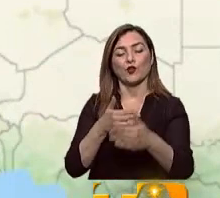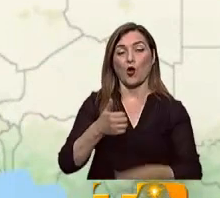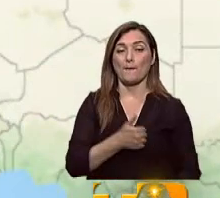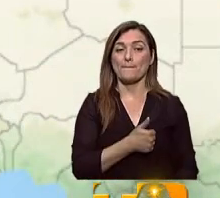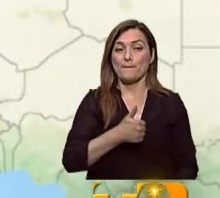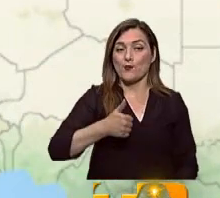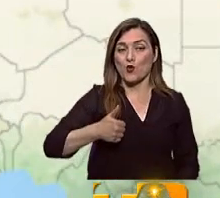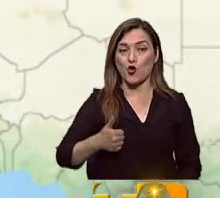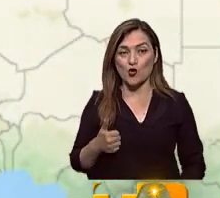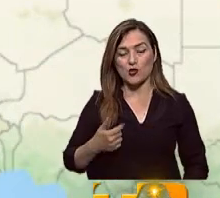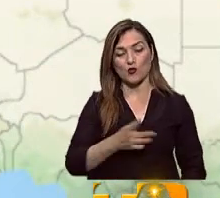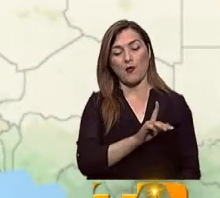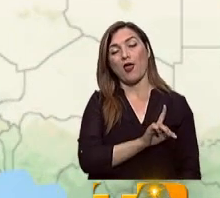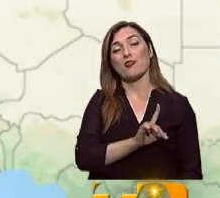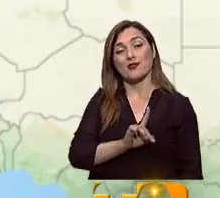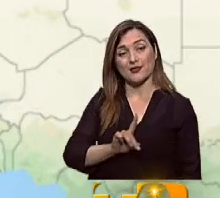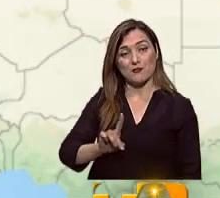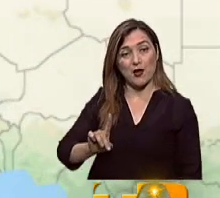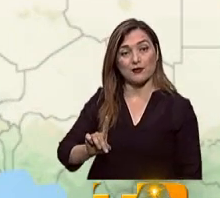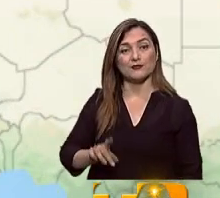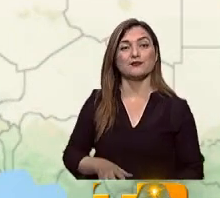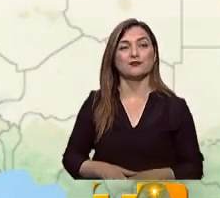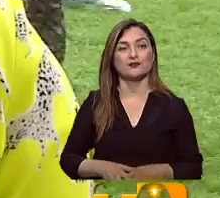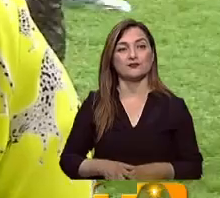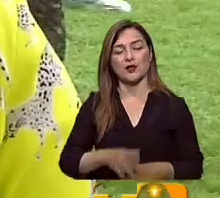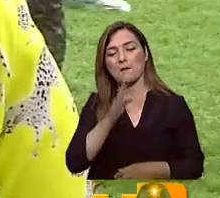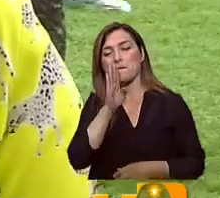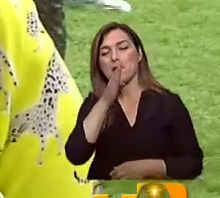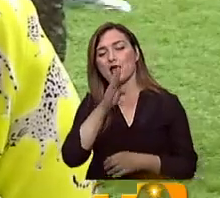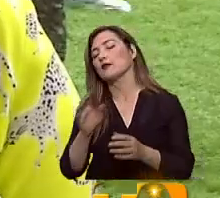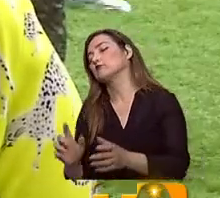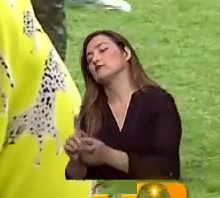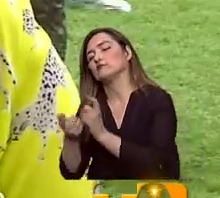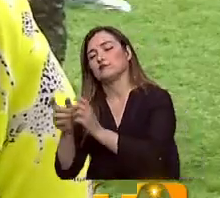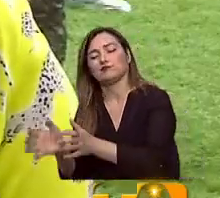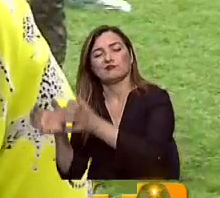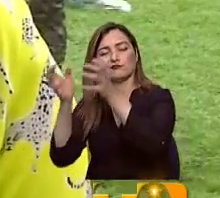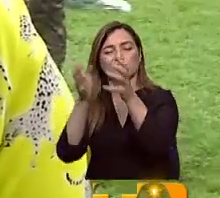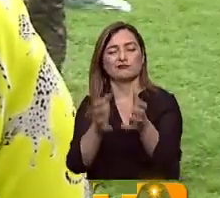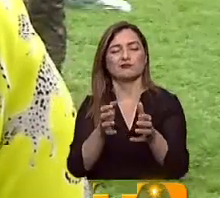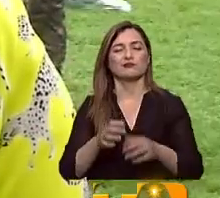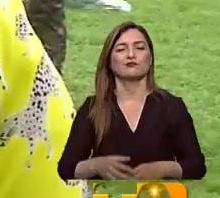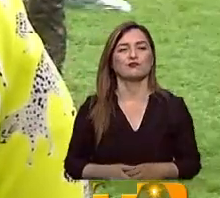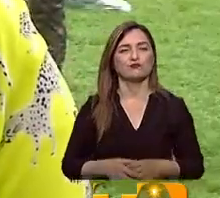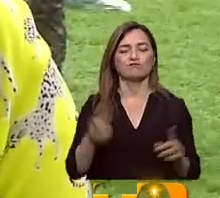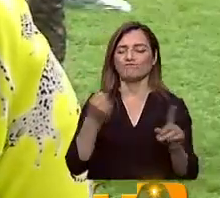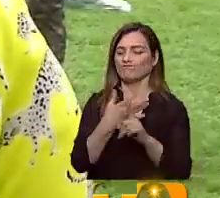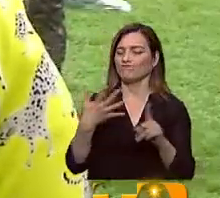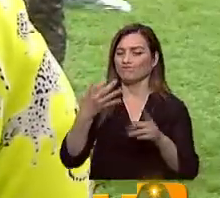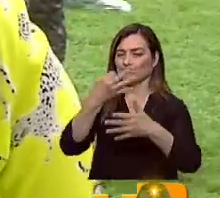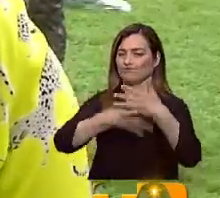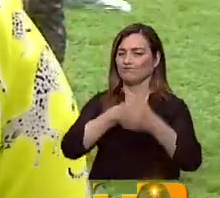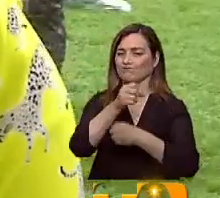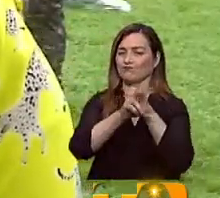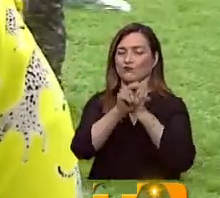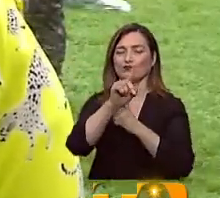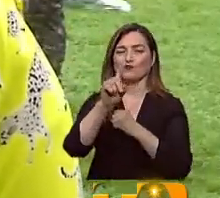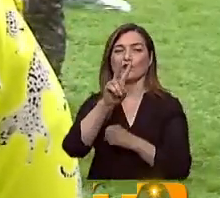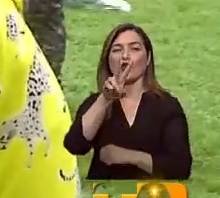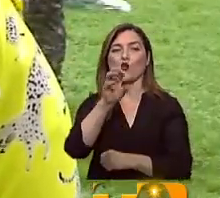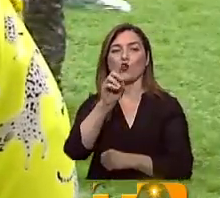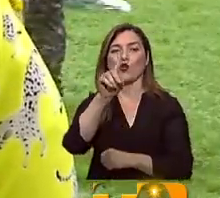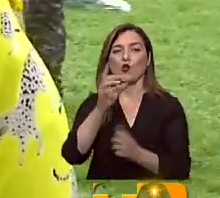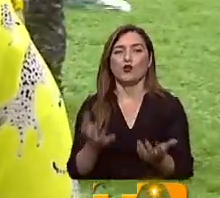Polonia y otro para Dinamarca, haciendo transbordo en Bélgica. Con este duro golpe al narcotráfico, en lo que va del año ya son 201 toneladas de